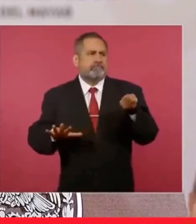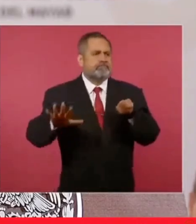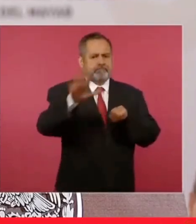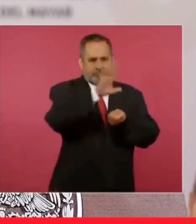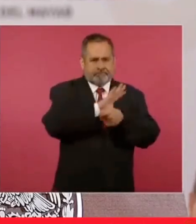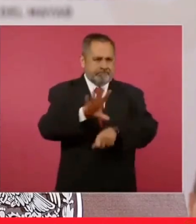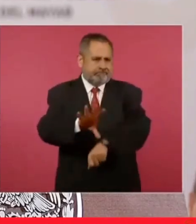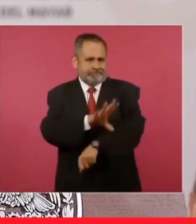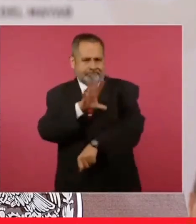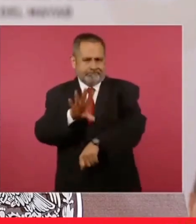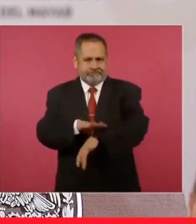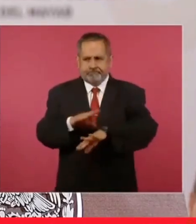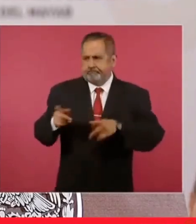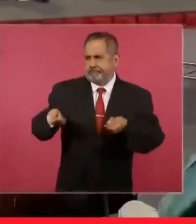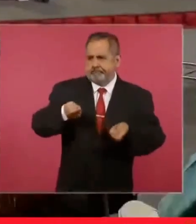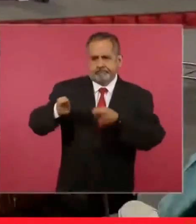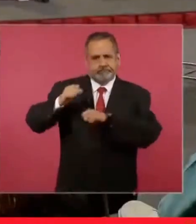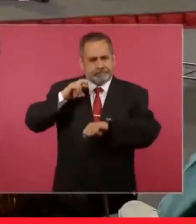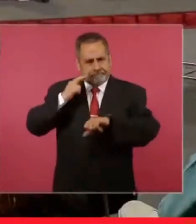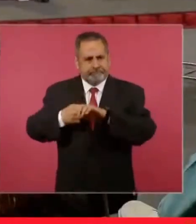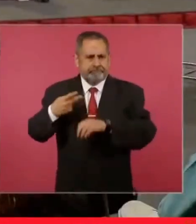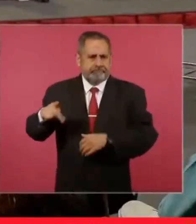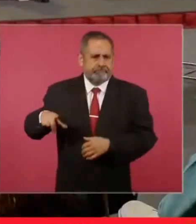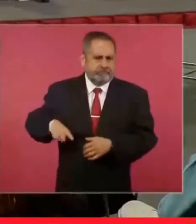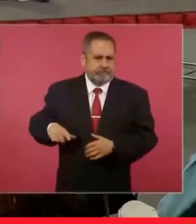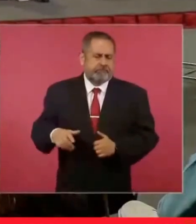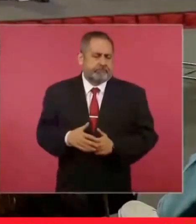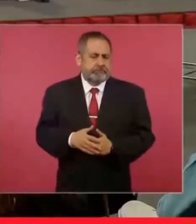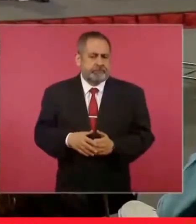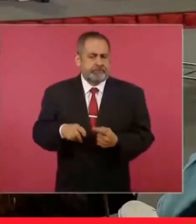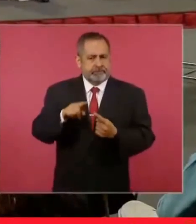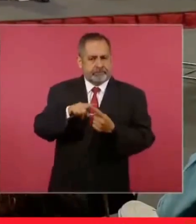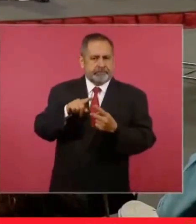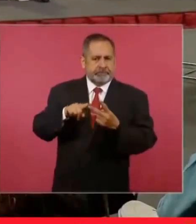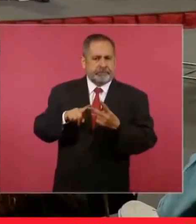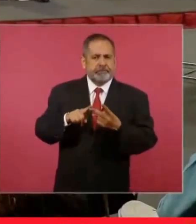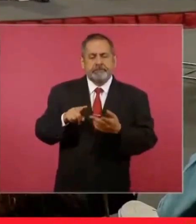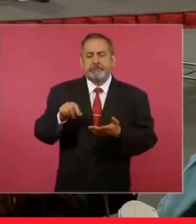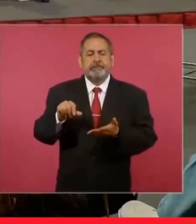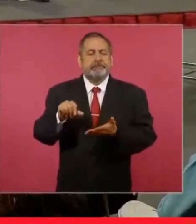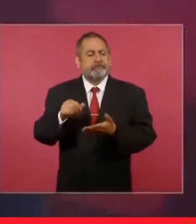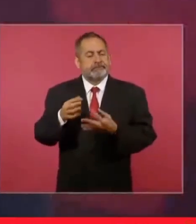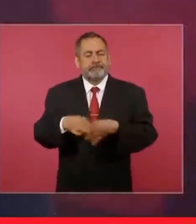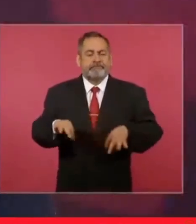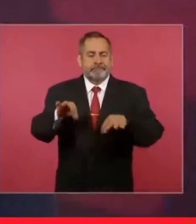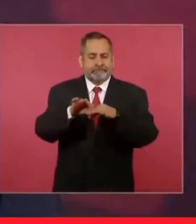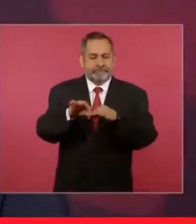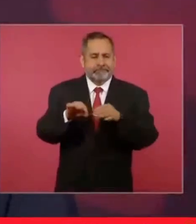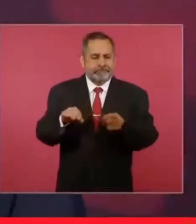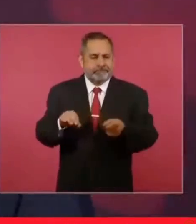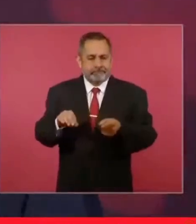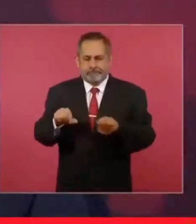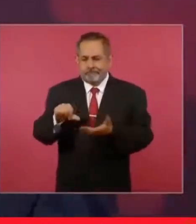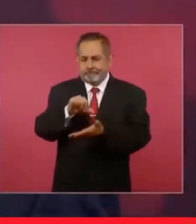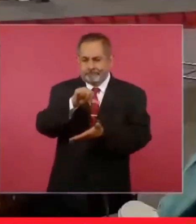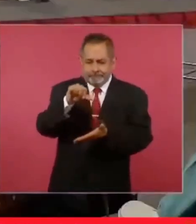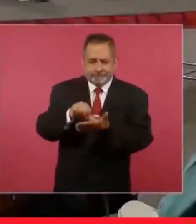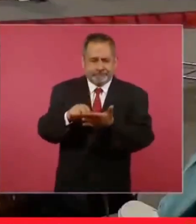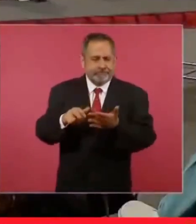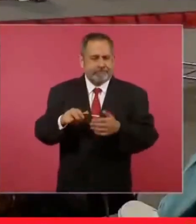eléctrico nacional. Entonces, en esas dos actividades es central la actividad del Centro Nacional de Control de